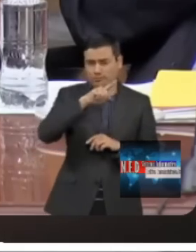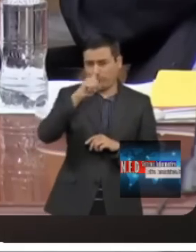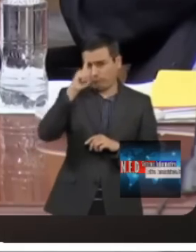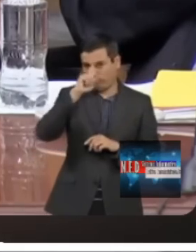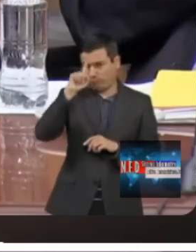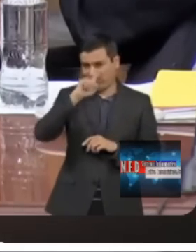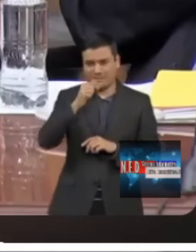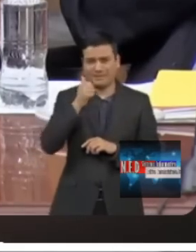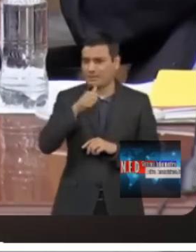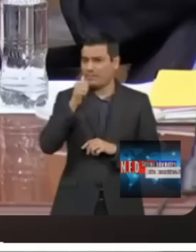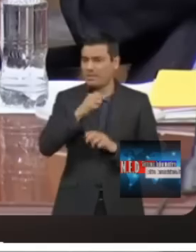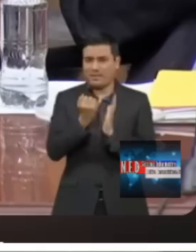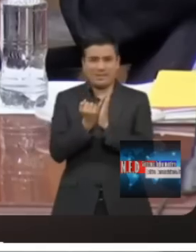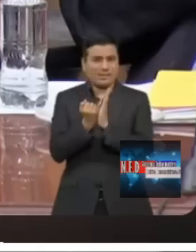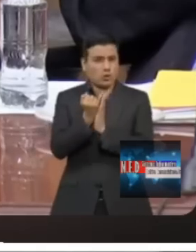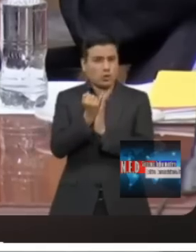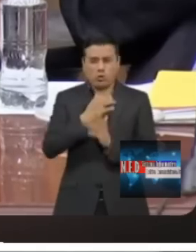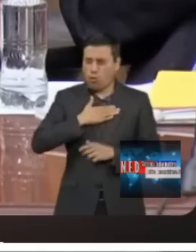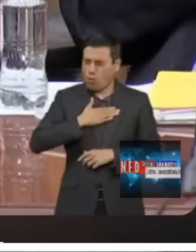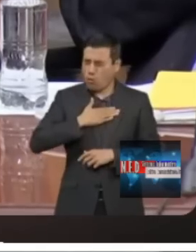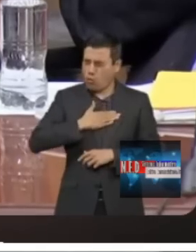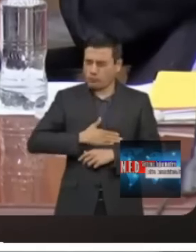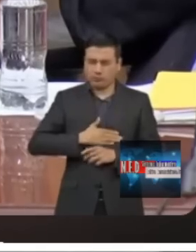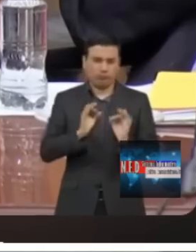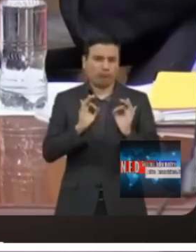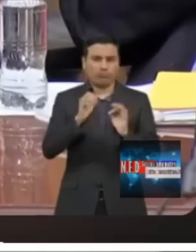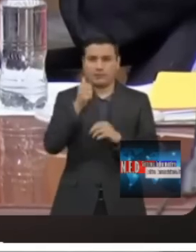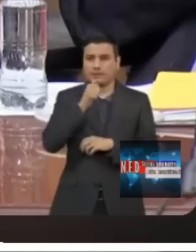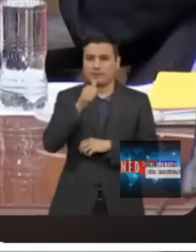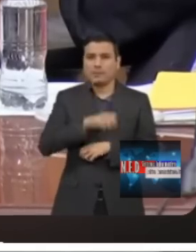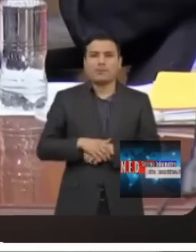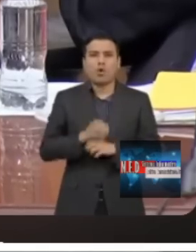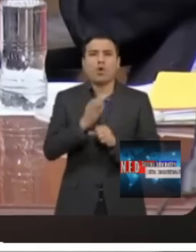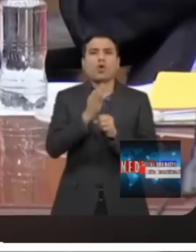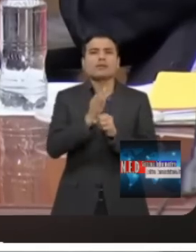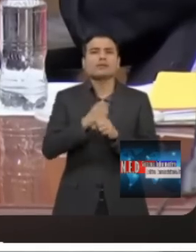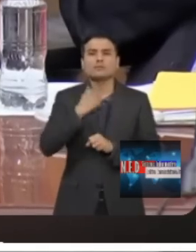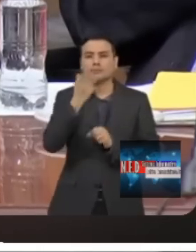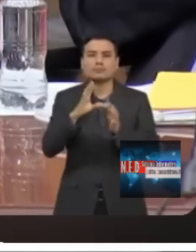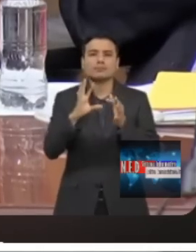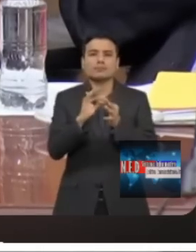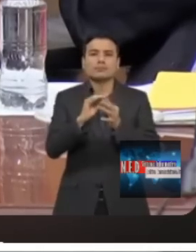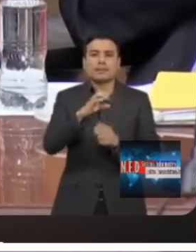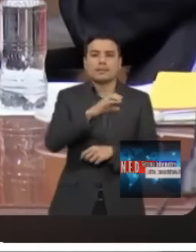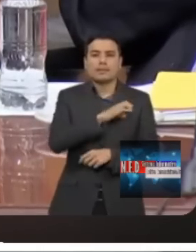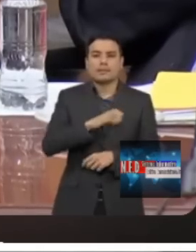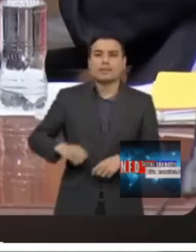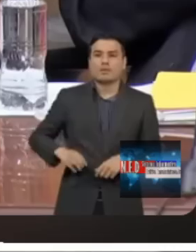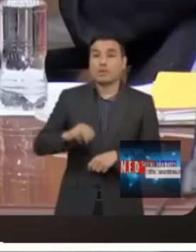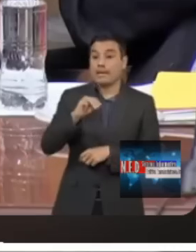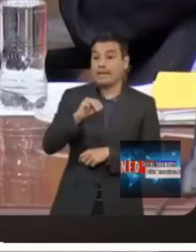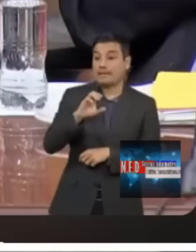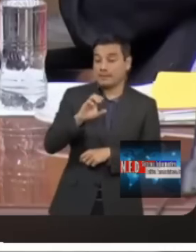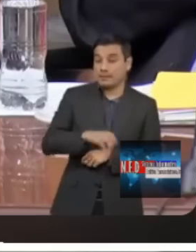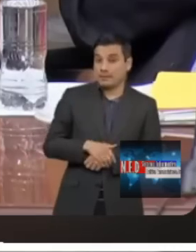Pliego. El asunto fue que el presidente López Obrador lo dijo en una conferencia que Salinas Pliego